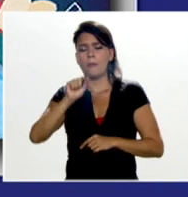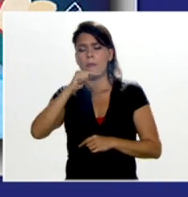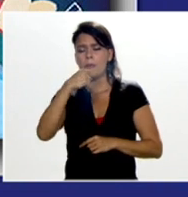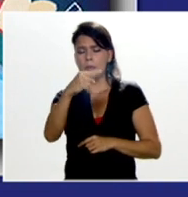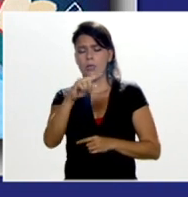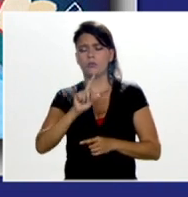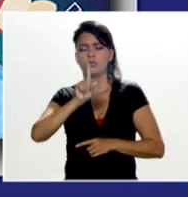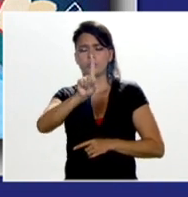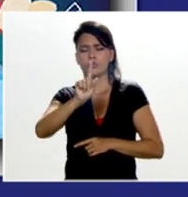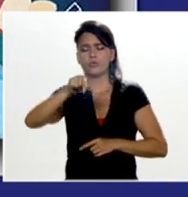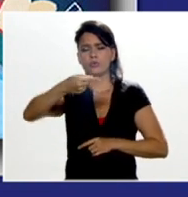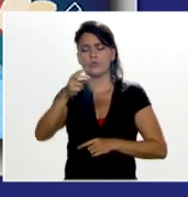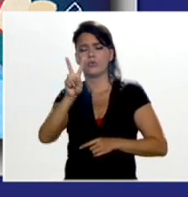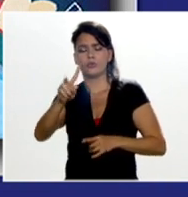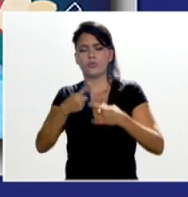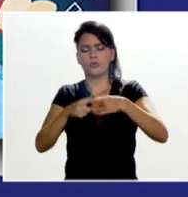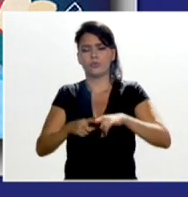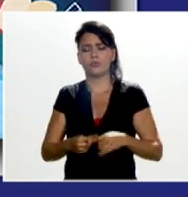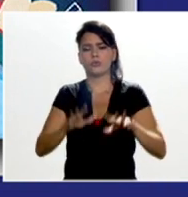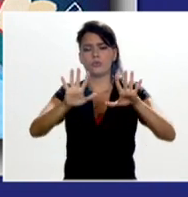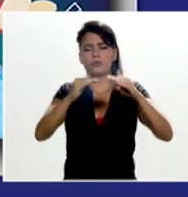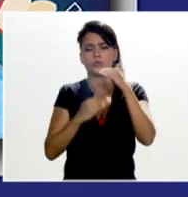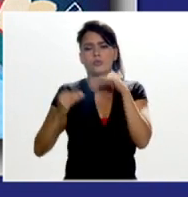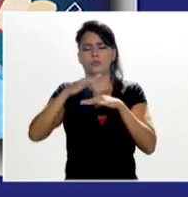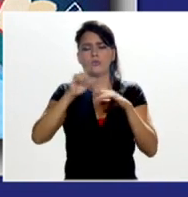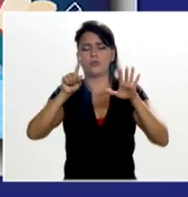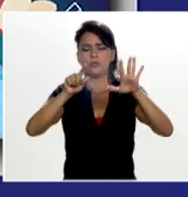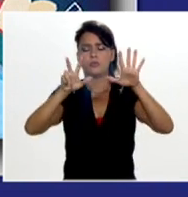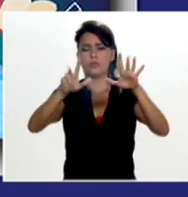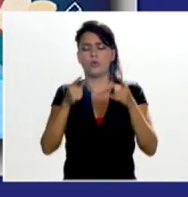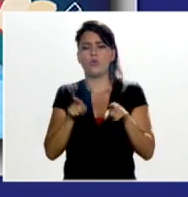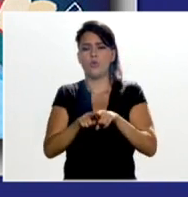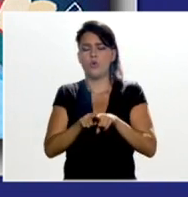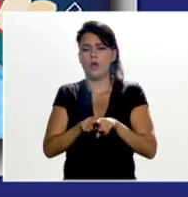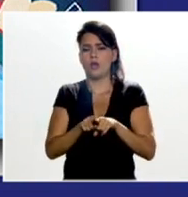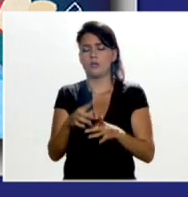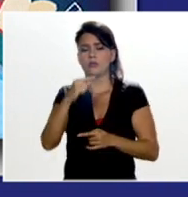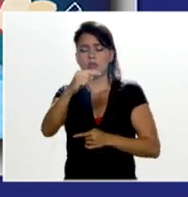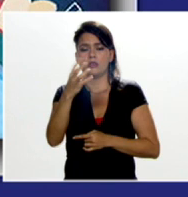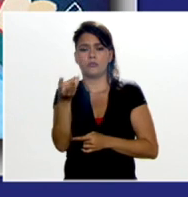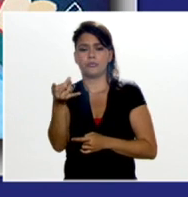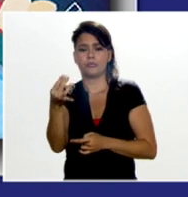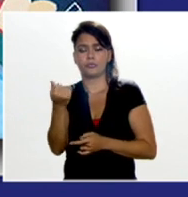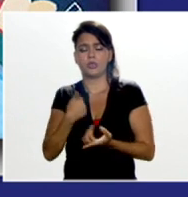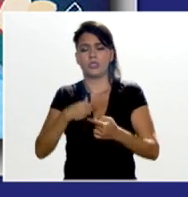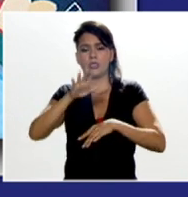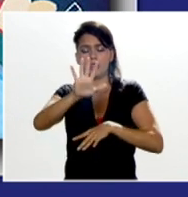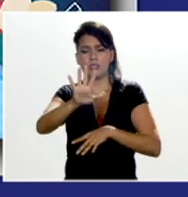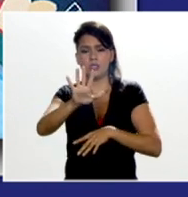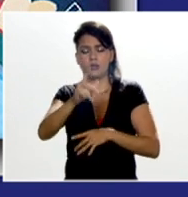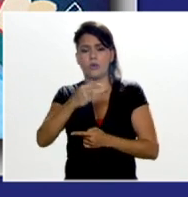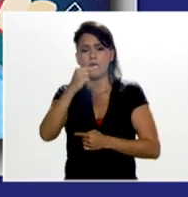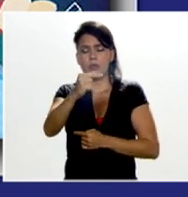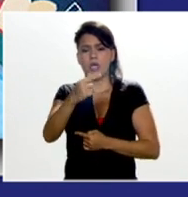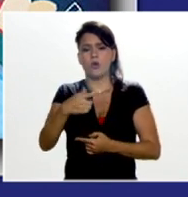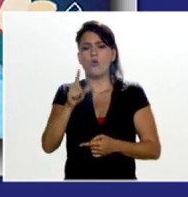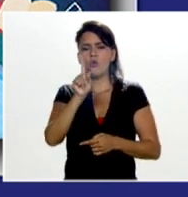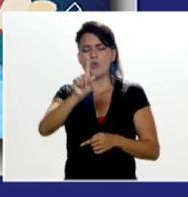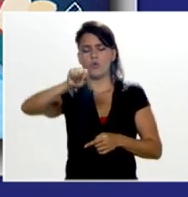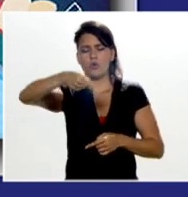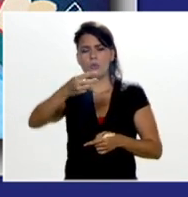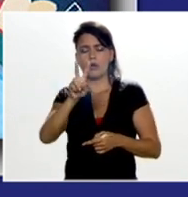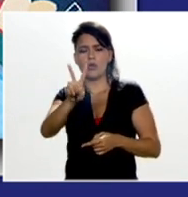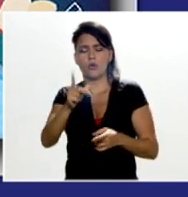63. Igualmente los coeficientes se restan, en este caso 5 menos 1,2 que